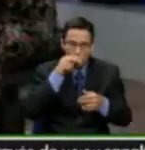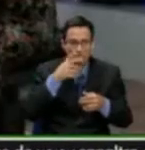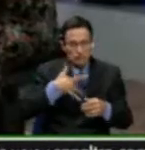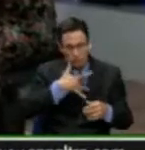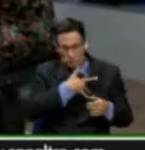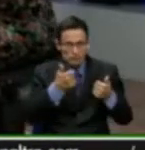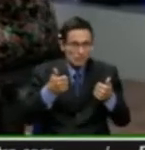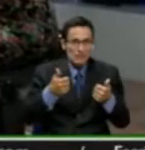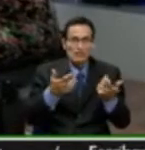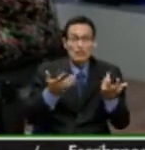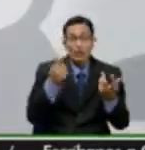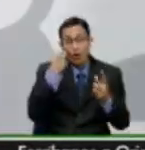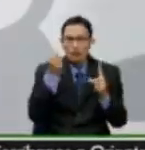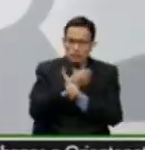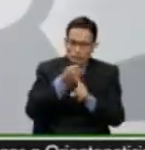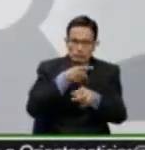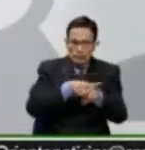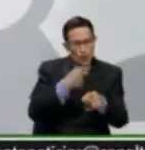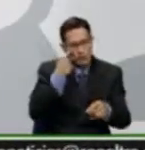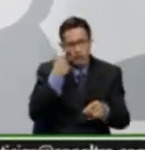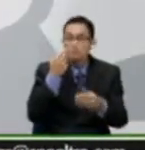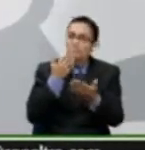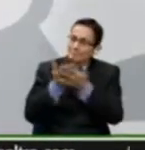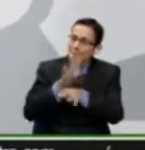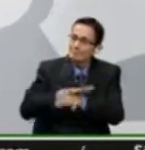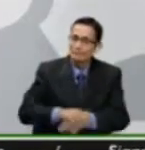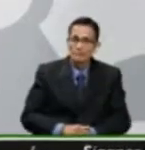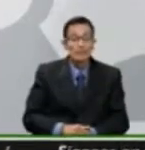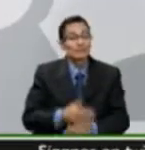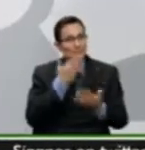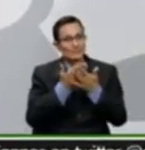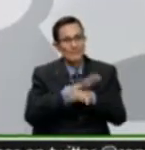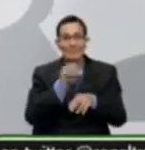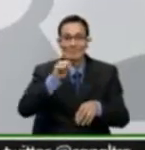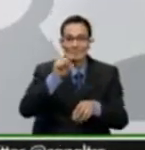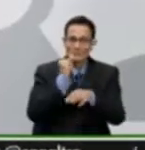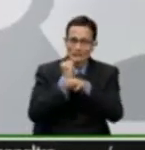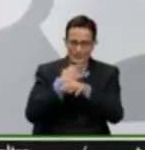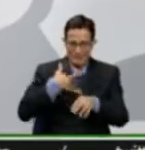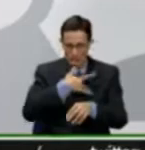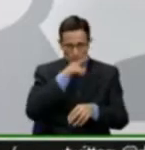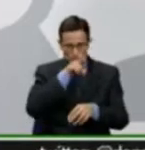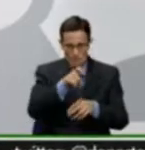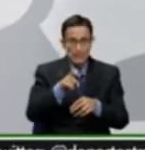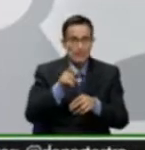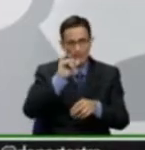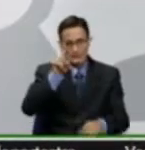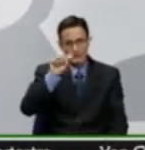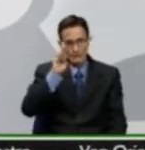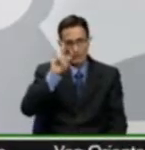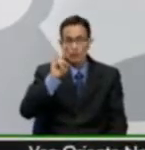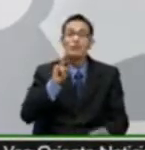de ellos. Buenas tardes. Muy buenas tardes. Así es, pues la ESISABU cuenta con un programa de salud mental y violencia en el que tenemos